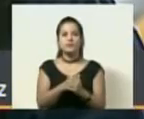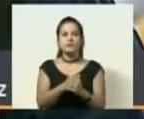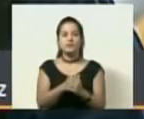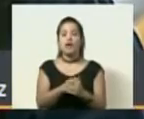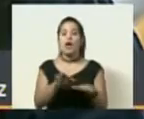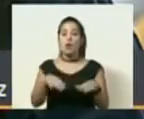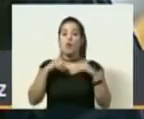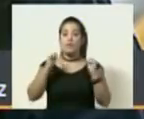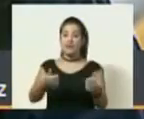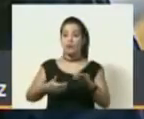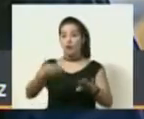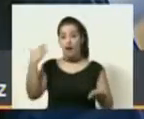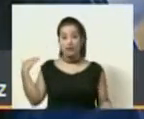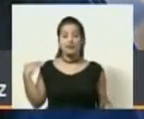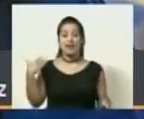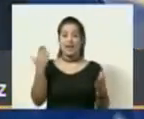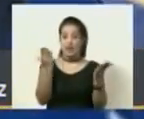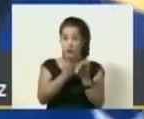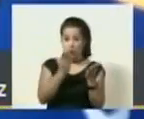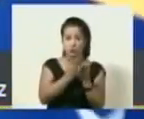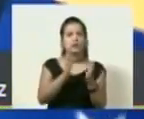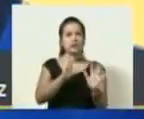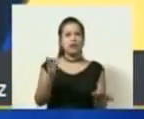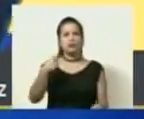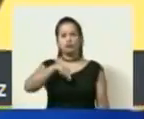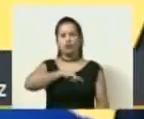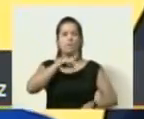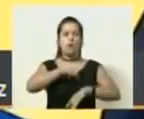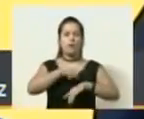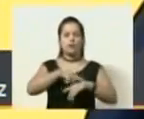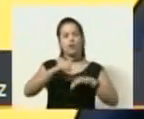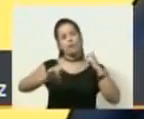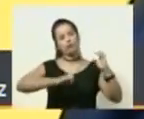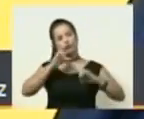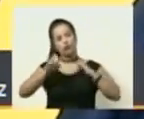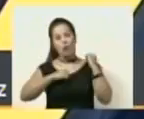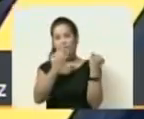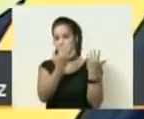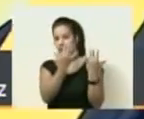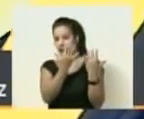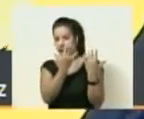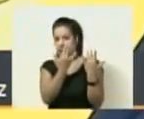estudios, para muchos fueron momentos de emoción y expectativas,